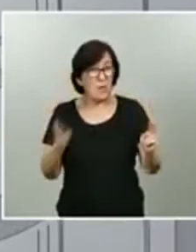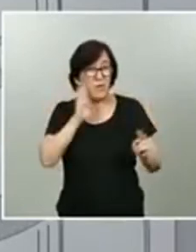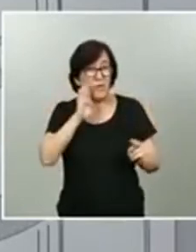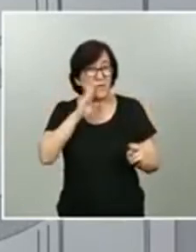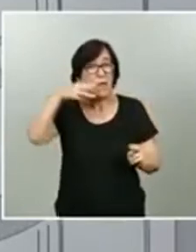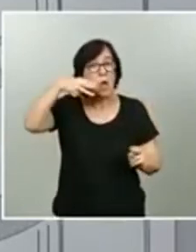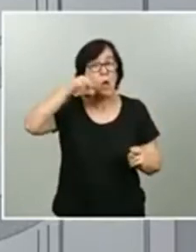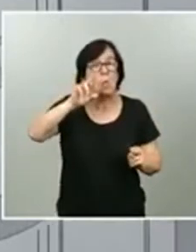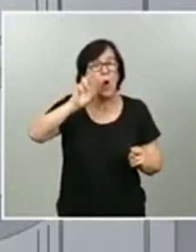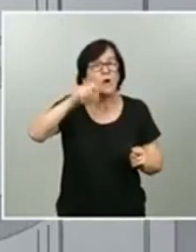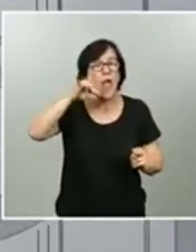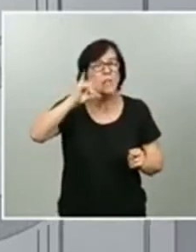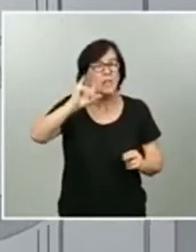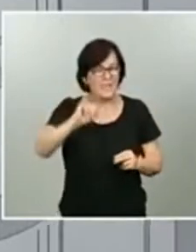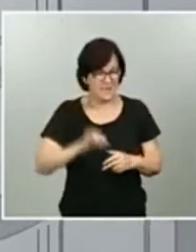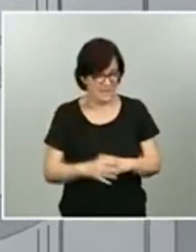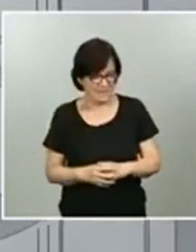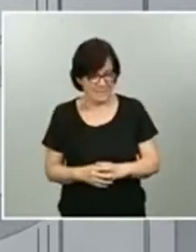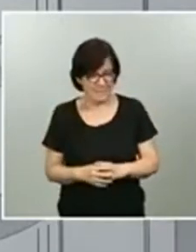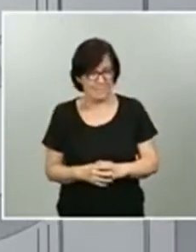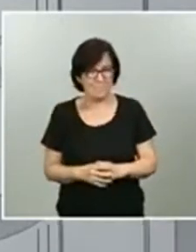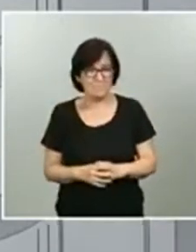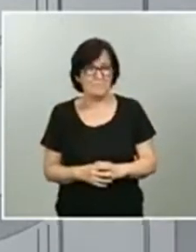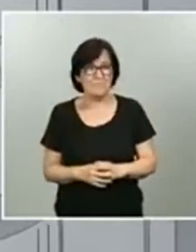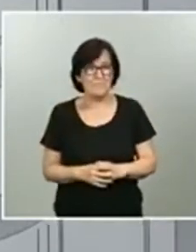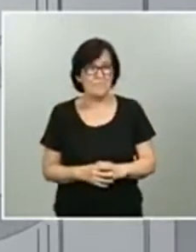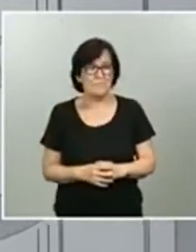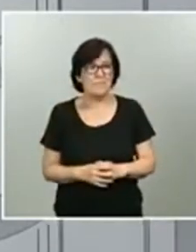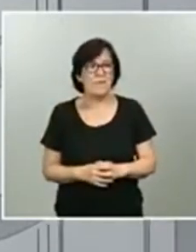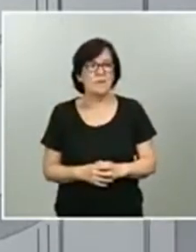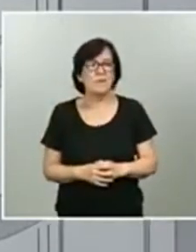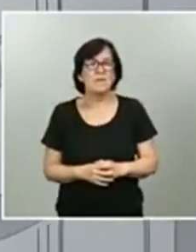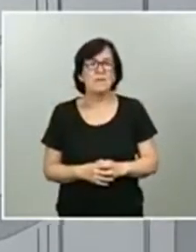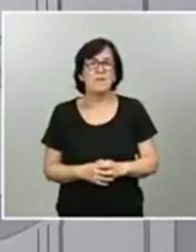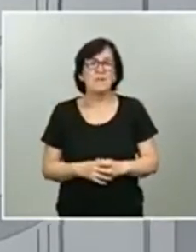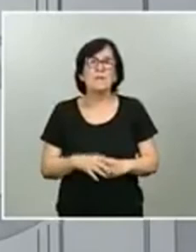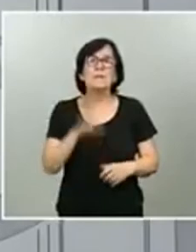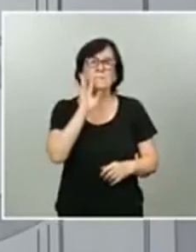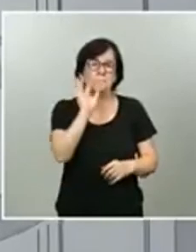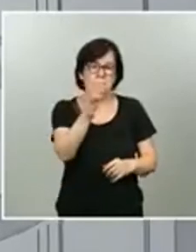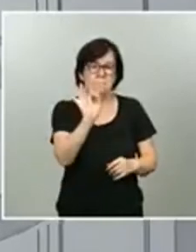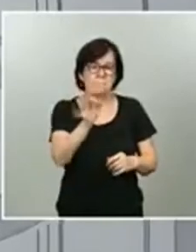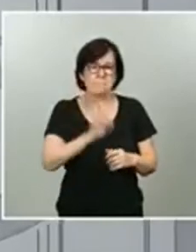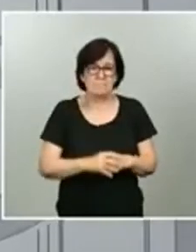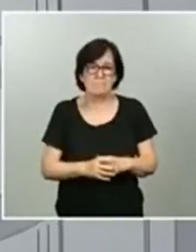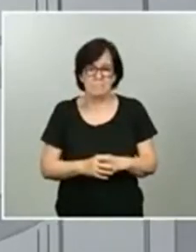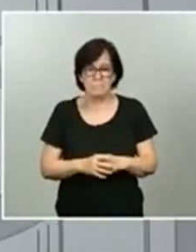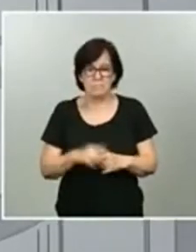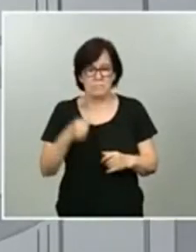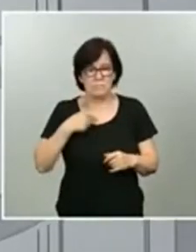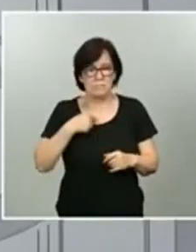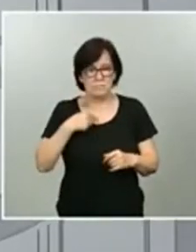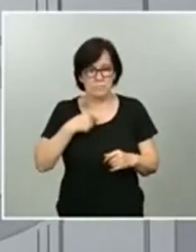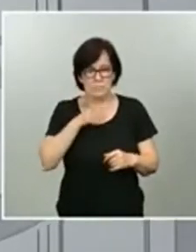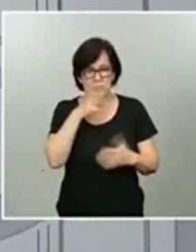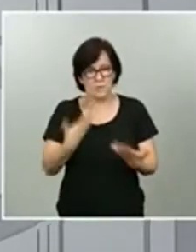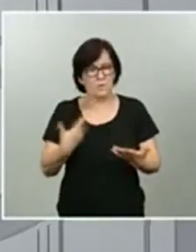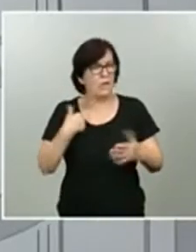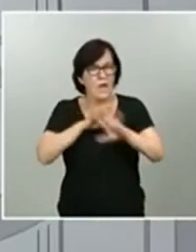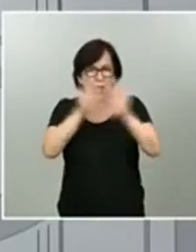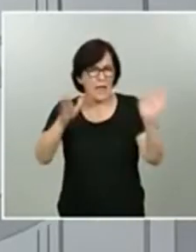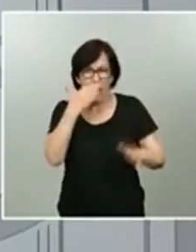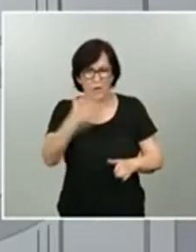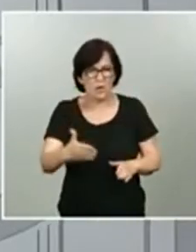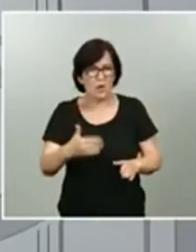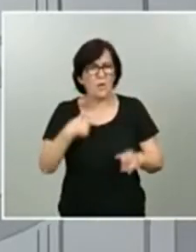beh, io diciamo sono stato molto chiaro. Pues, ho detto che questo dossier va chiuso. Quando lei parla di pessima figura del governo, claro. He dicho que este tema